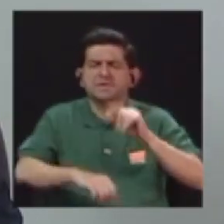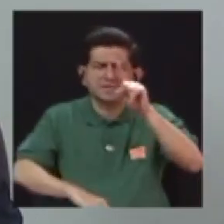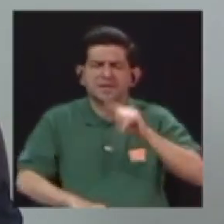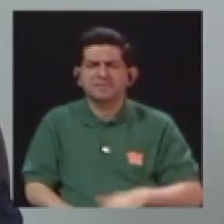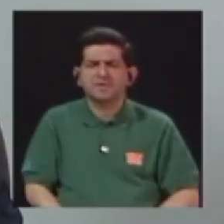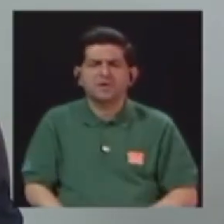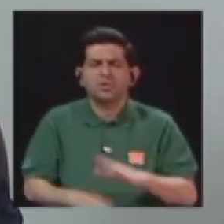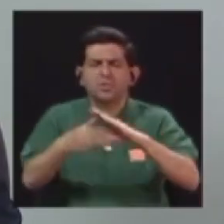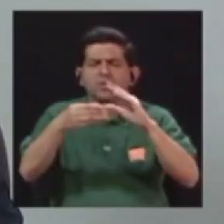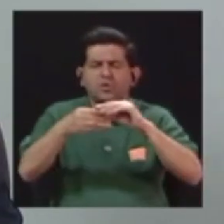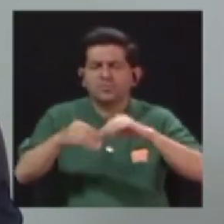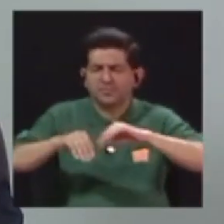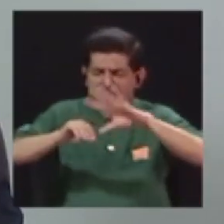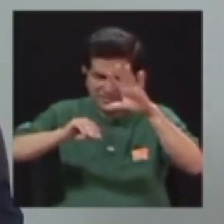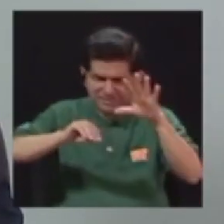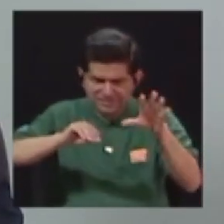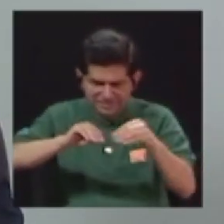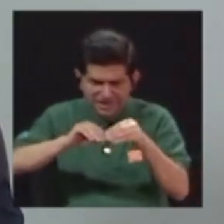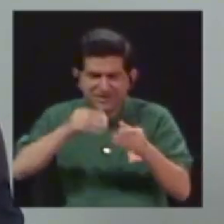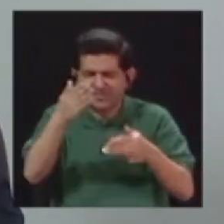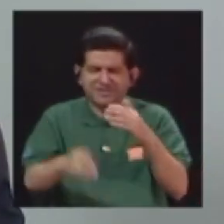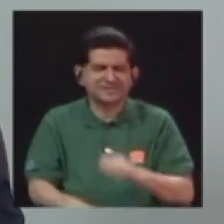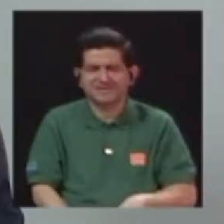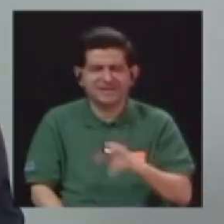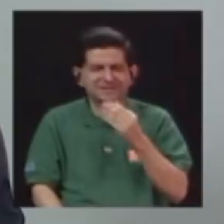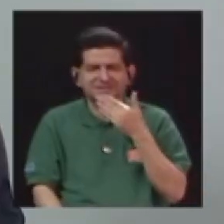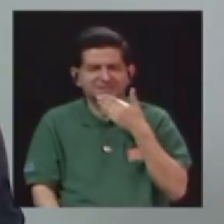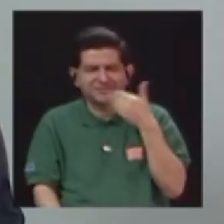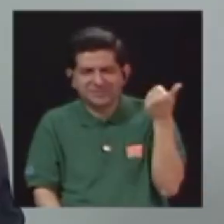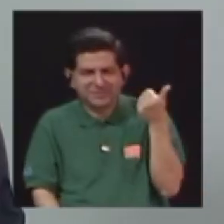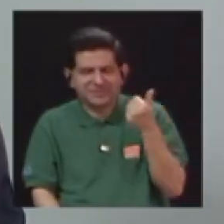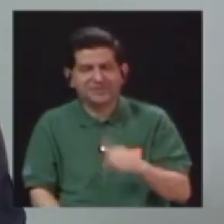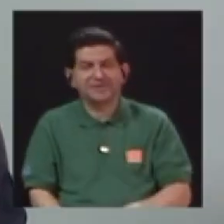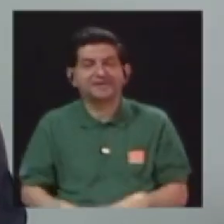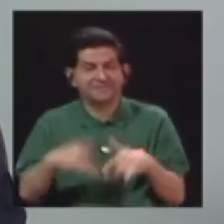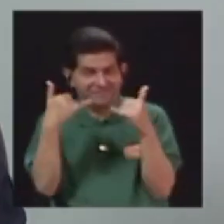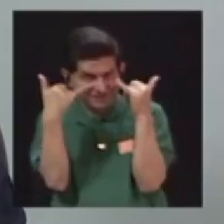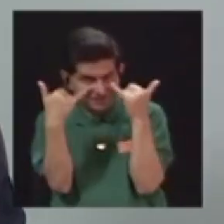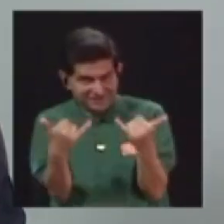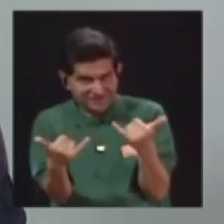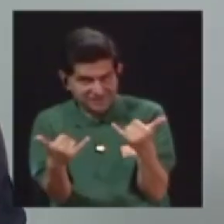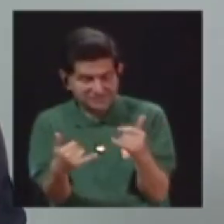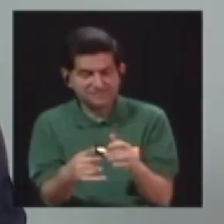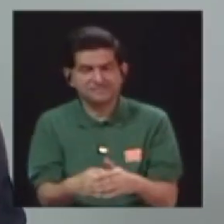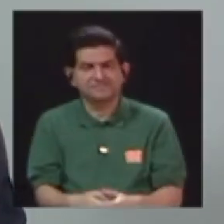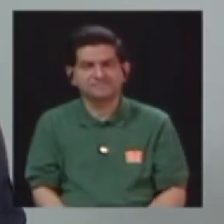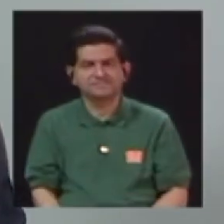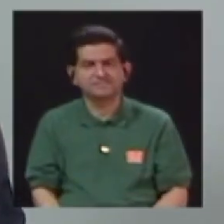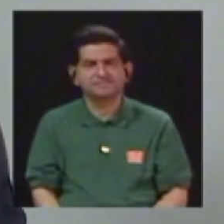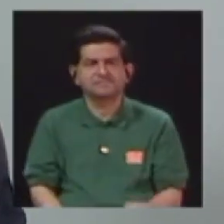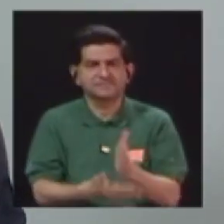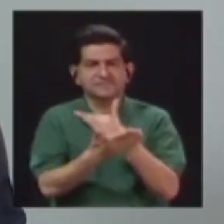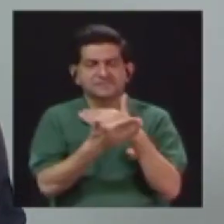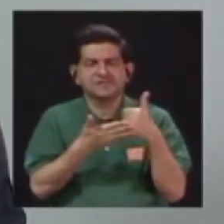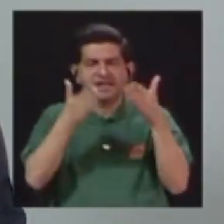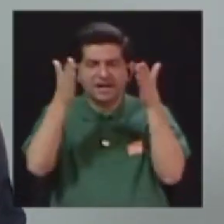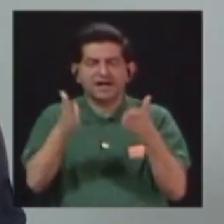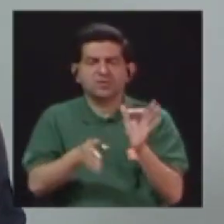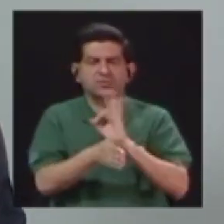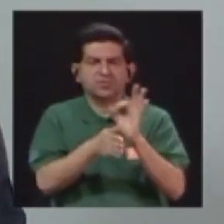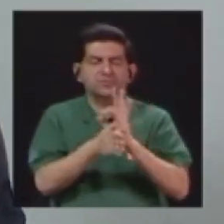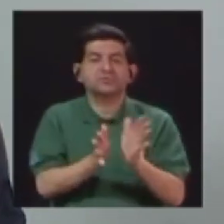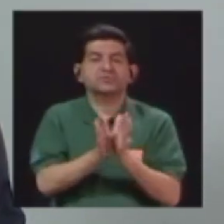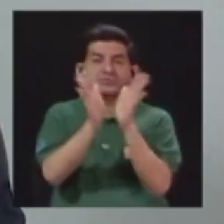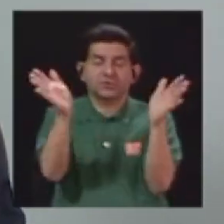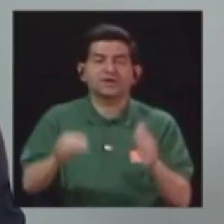tal vez de mala leche. Ahora a algunos funcionarios